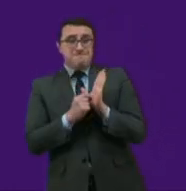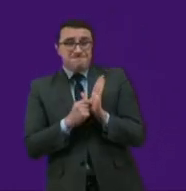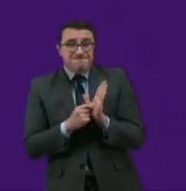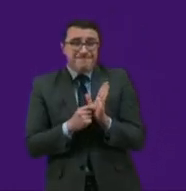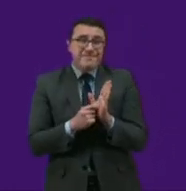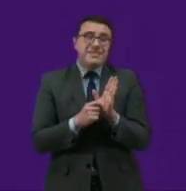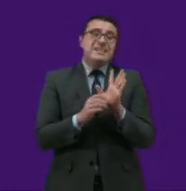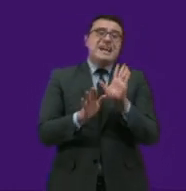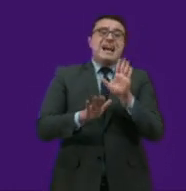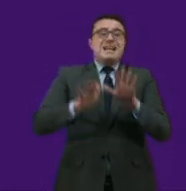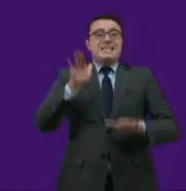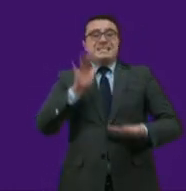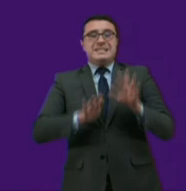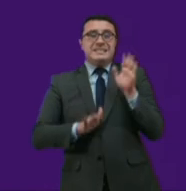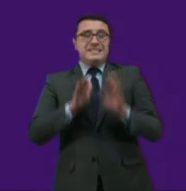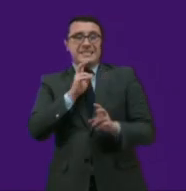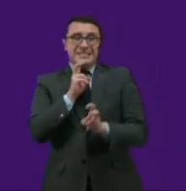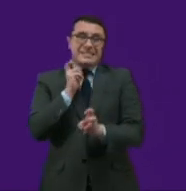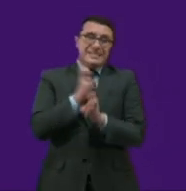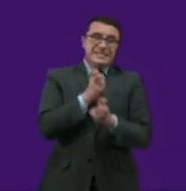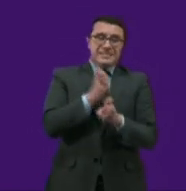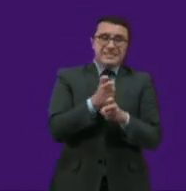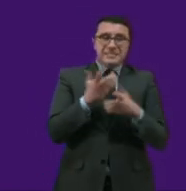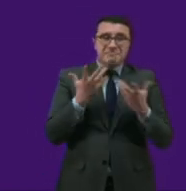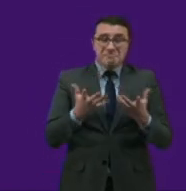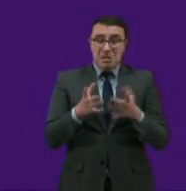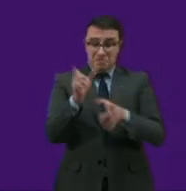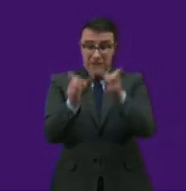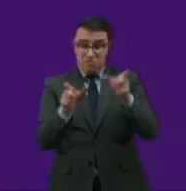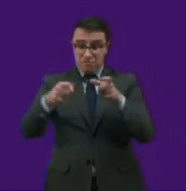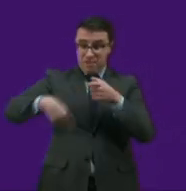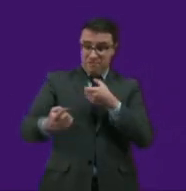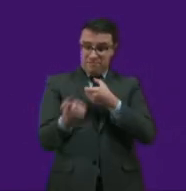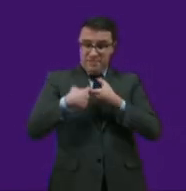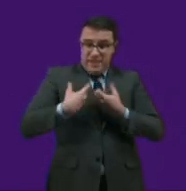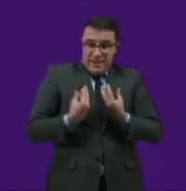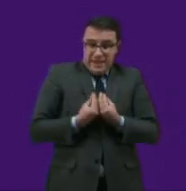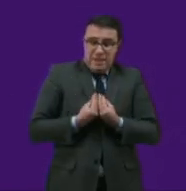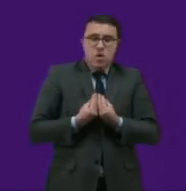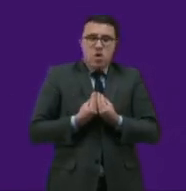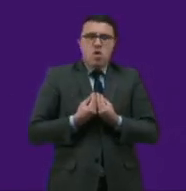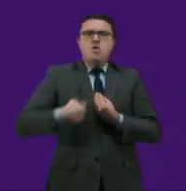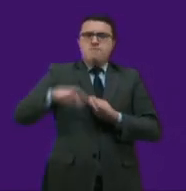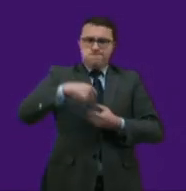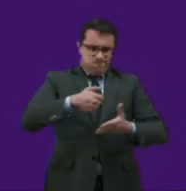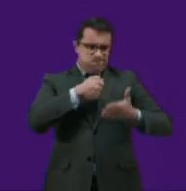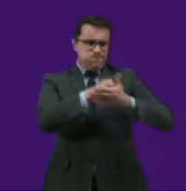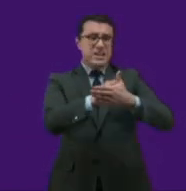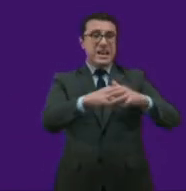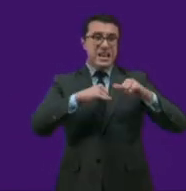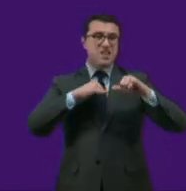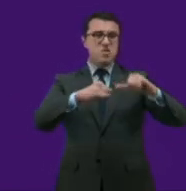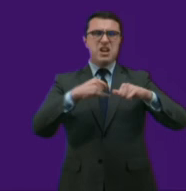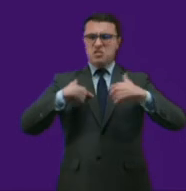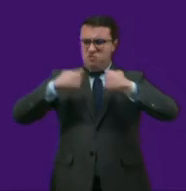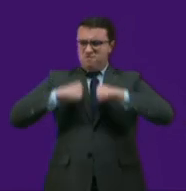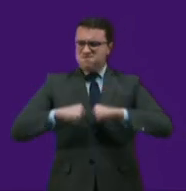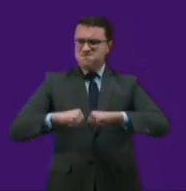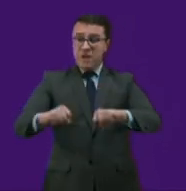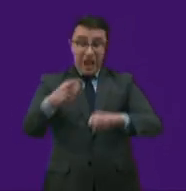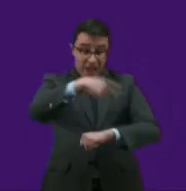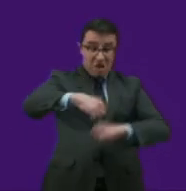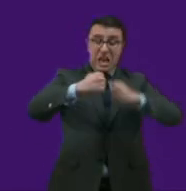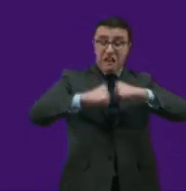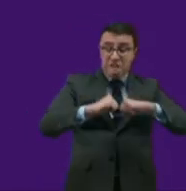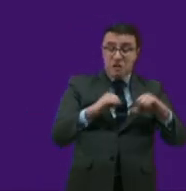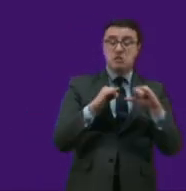casos, hacer que la gente que está en su equipo pues tenga la misma intensidad y se mate de la misma manera, porque